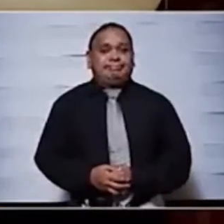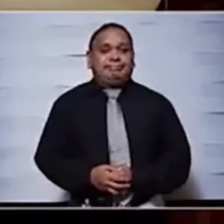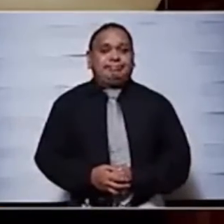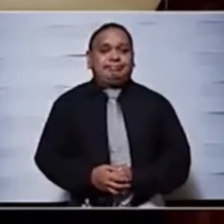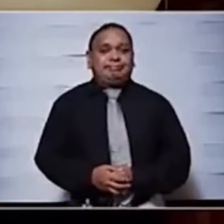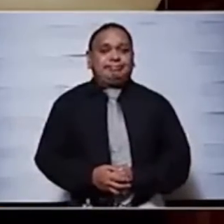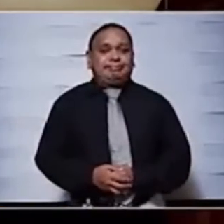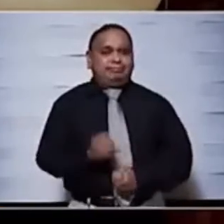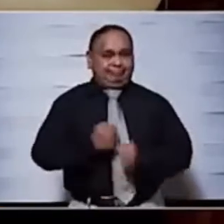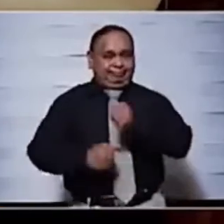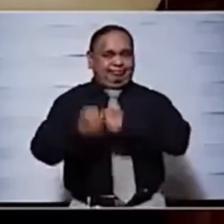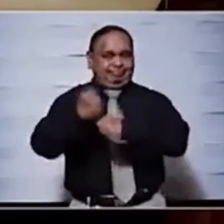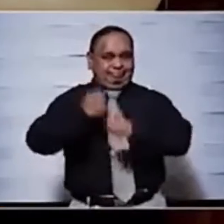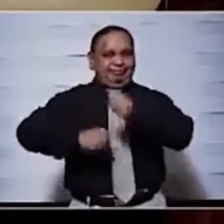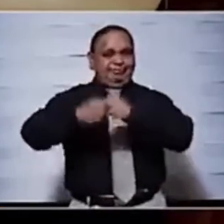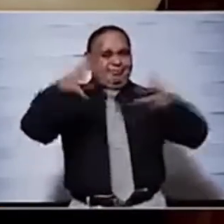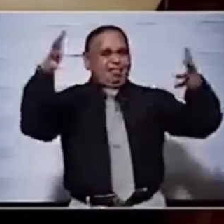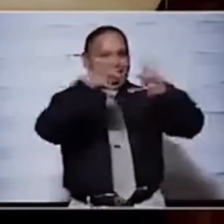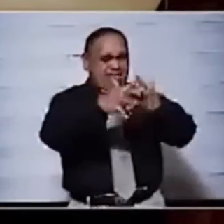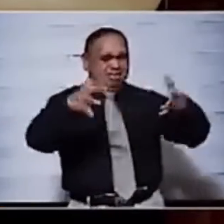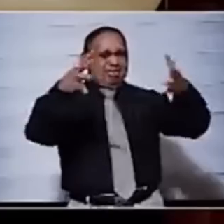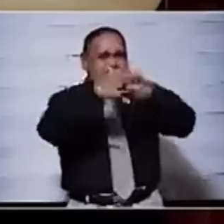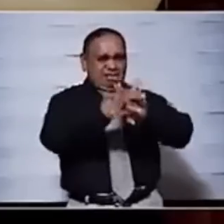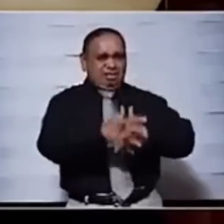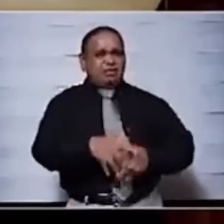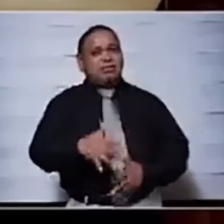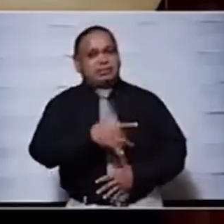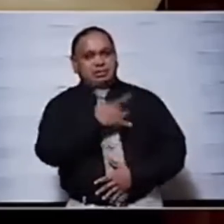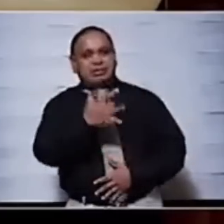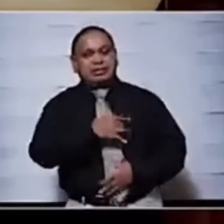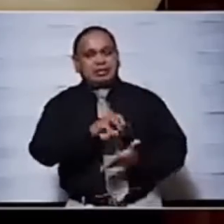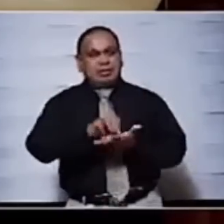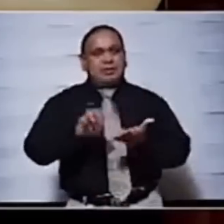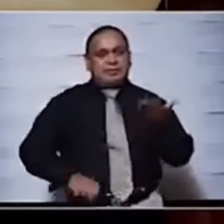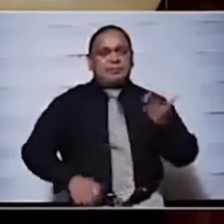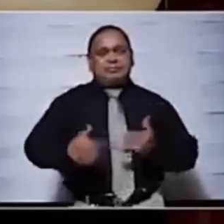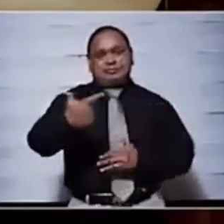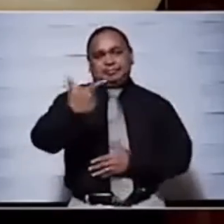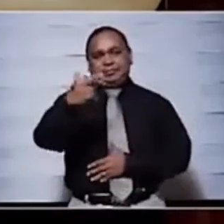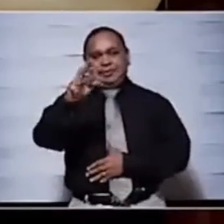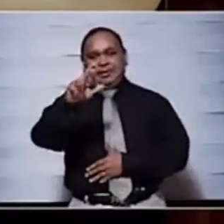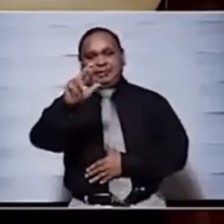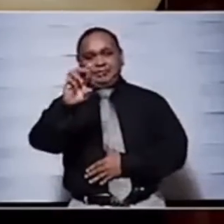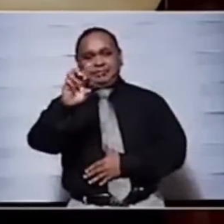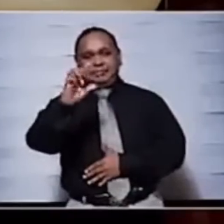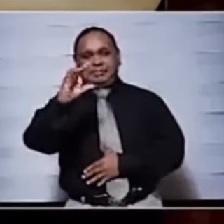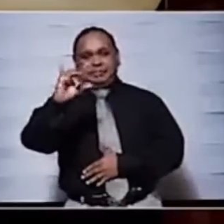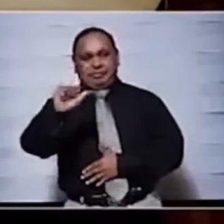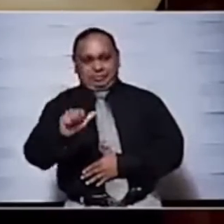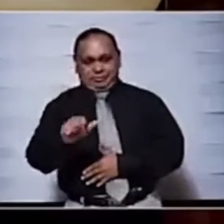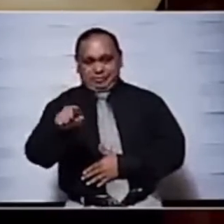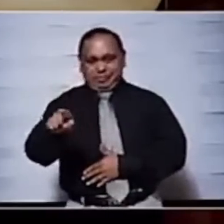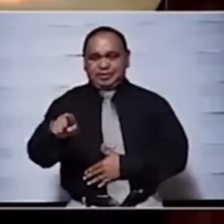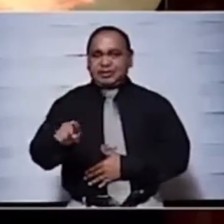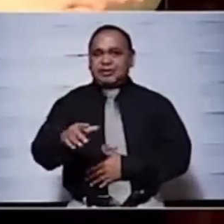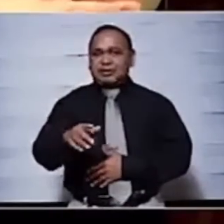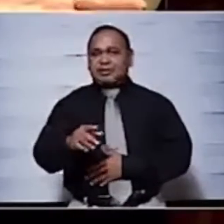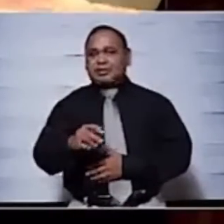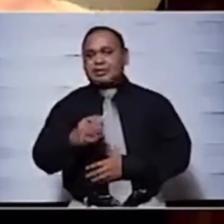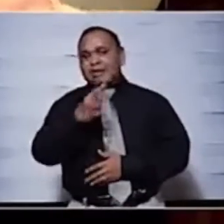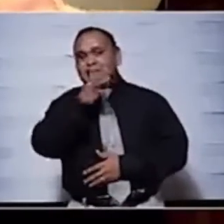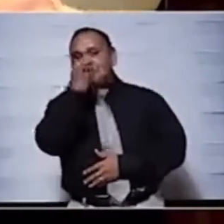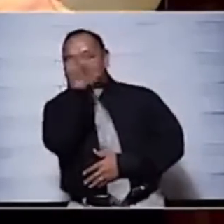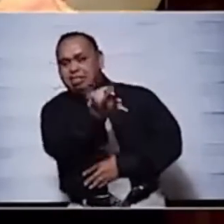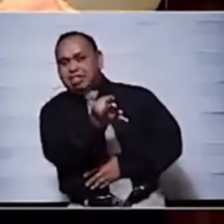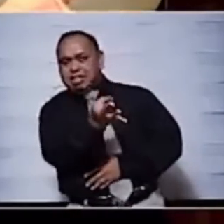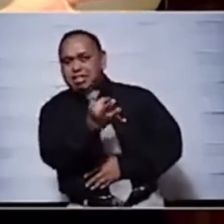hace muchos años en las guerras y que lo perfeccionaron en Grecia, pues el mensajero siempre se jugaba la vida. Y eso es lo que yo